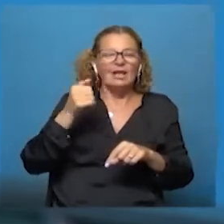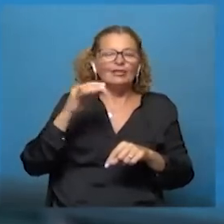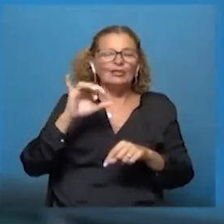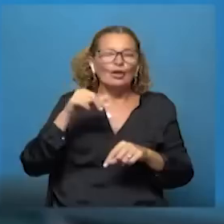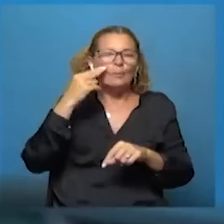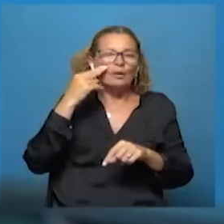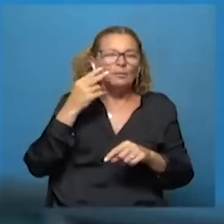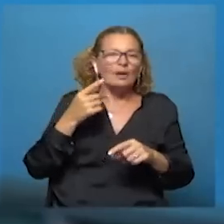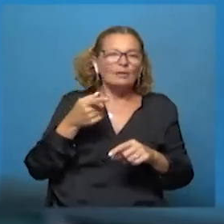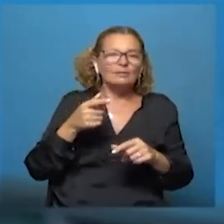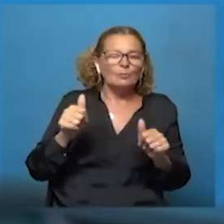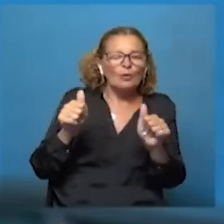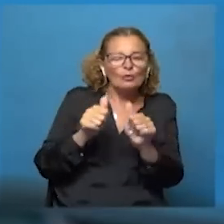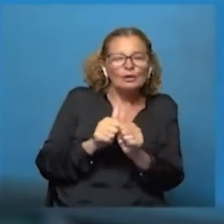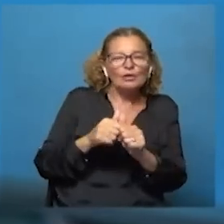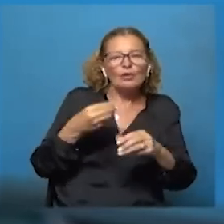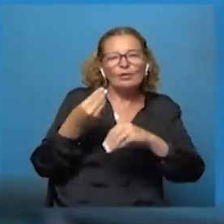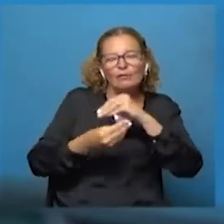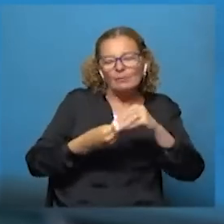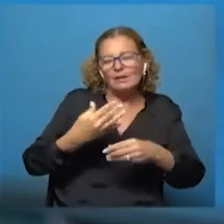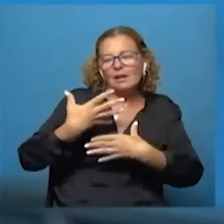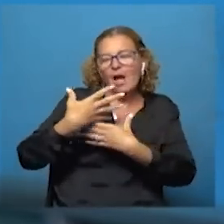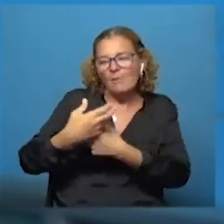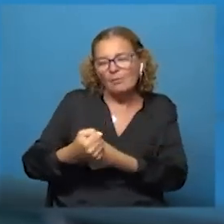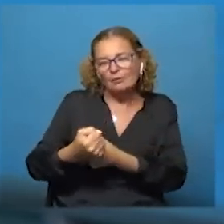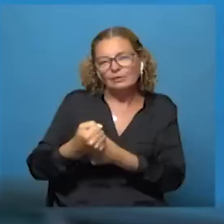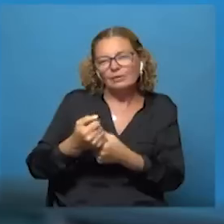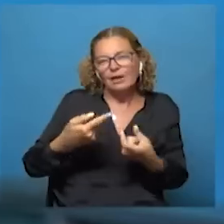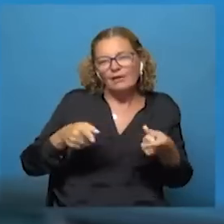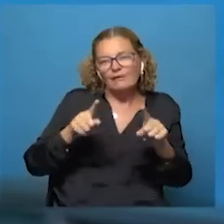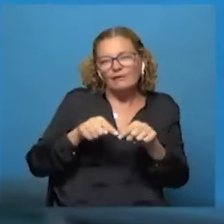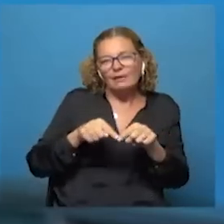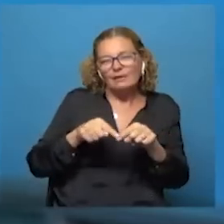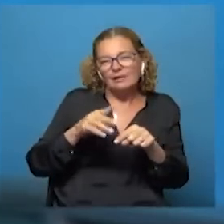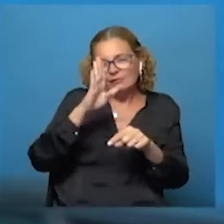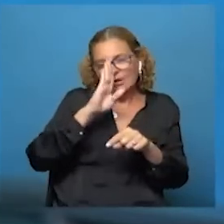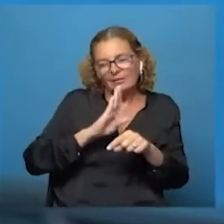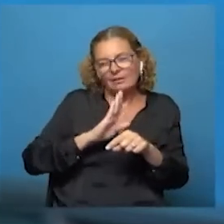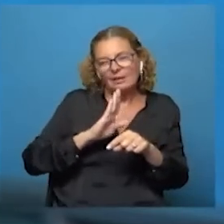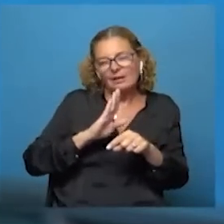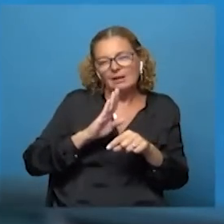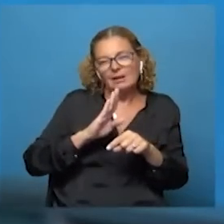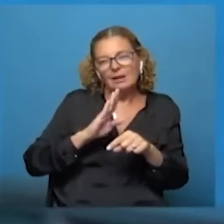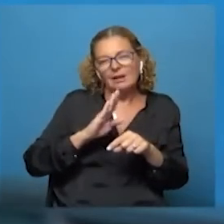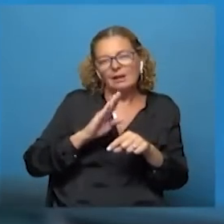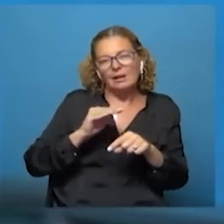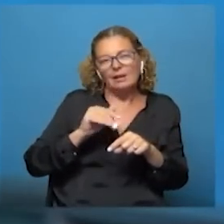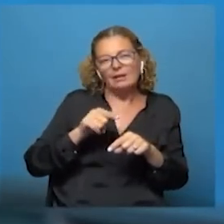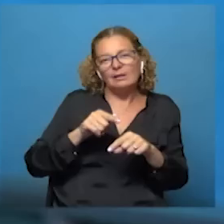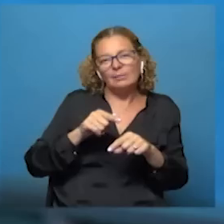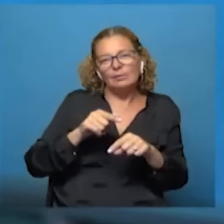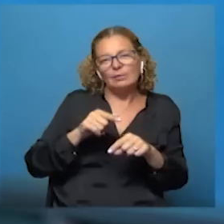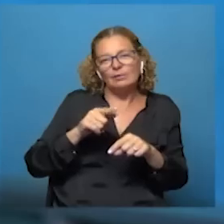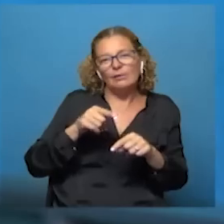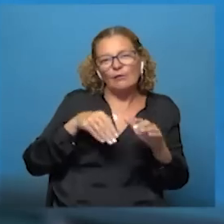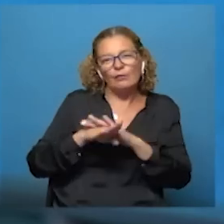aquello vos tenés que unirlo con la familia con el apoyo tiene que haber como una lógica en Brasil hay una cárcel en mina gerais tuve la suerte